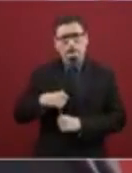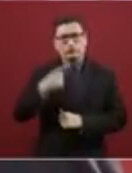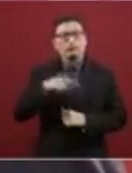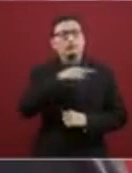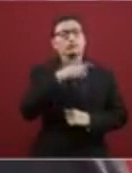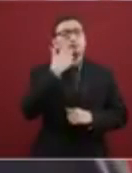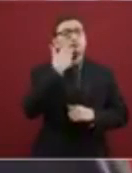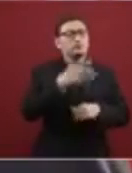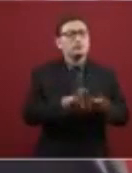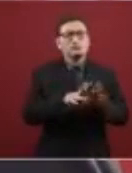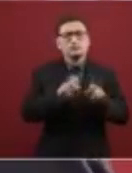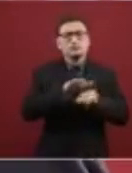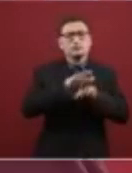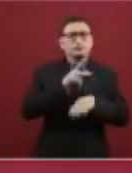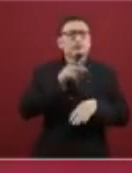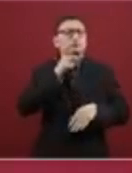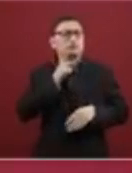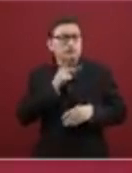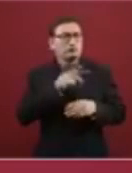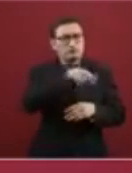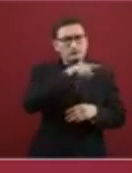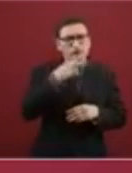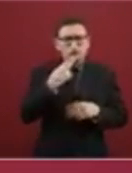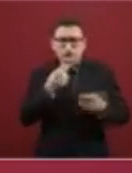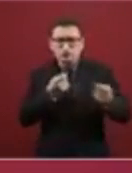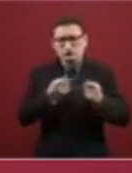del petróleo, dijimos no.